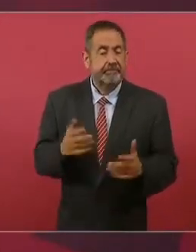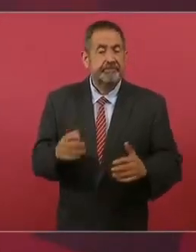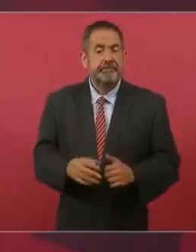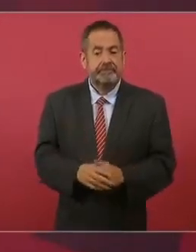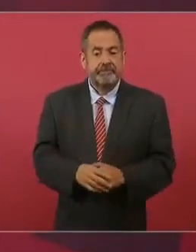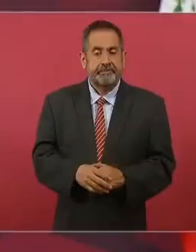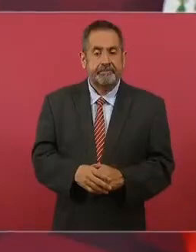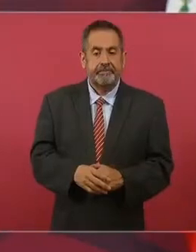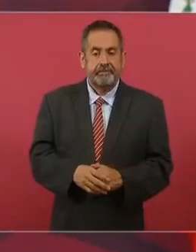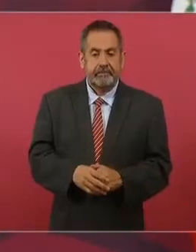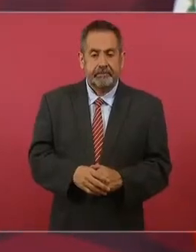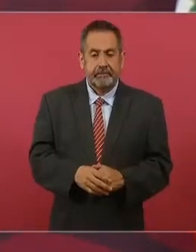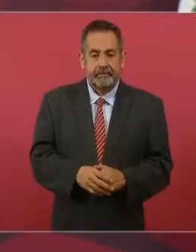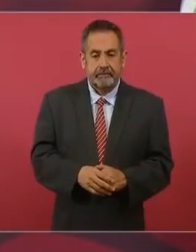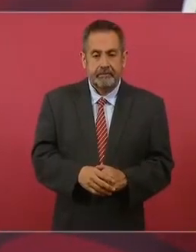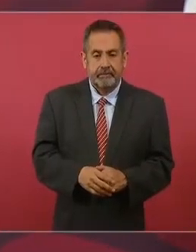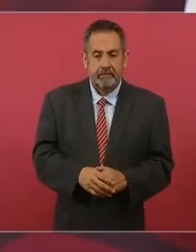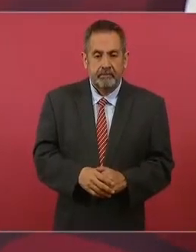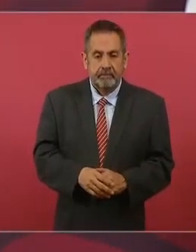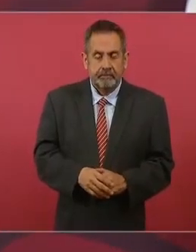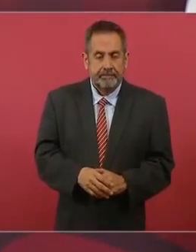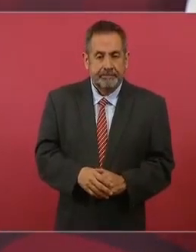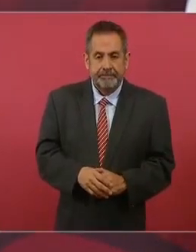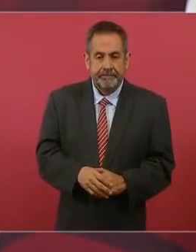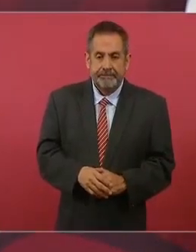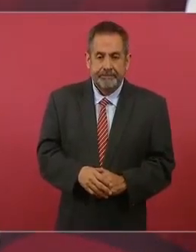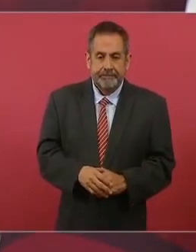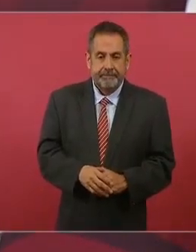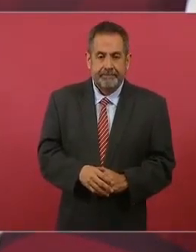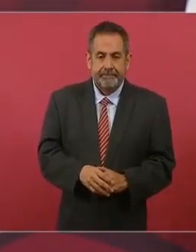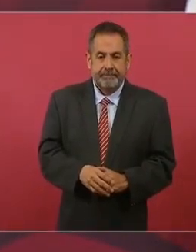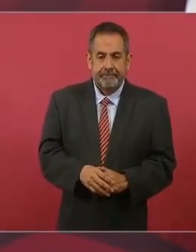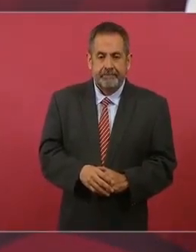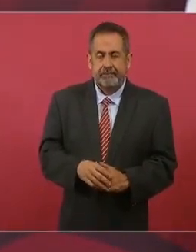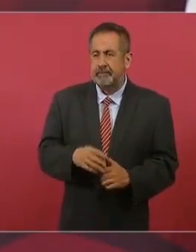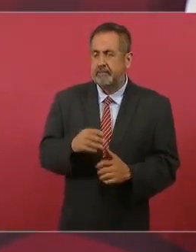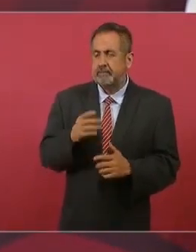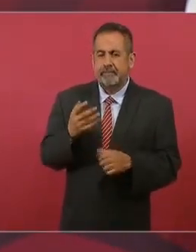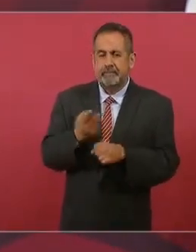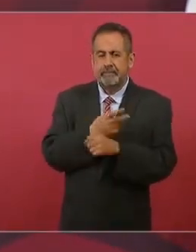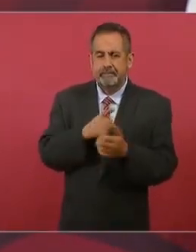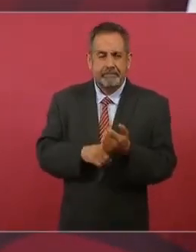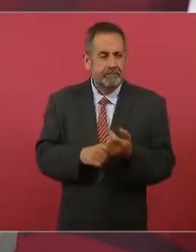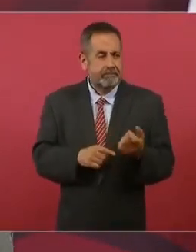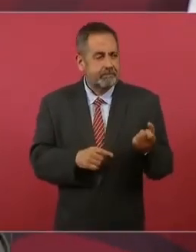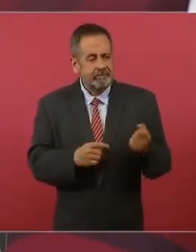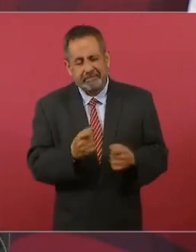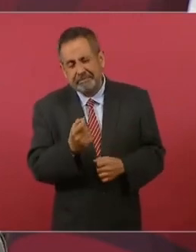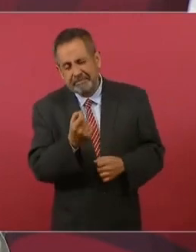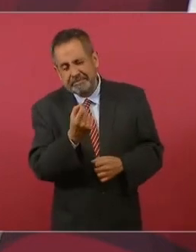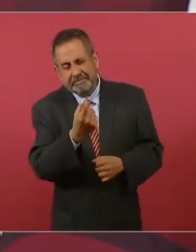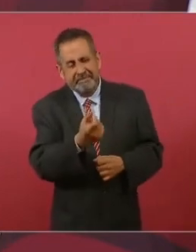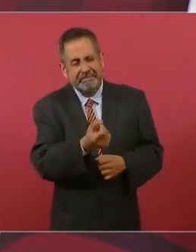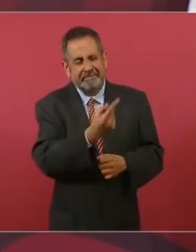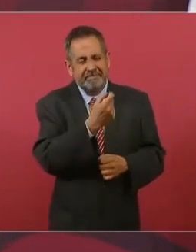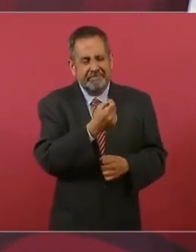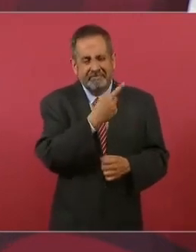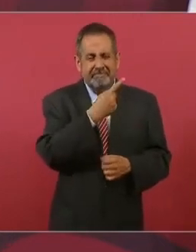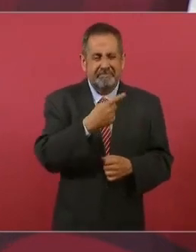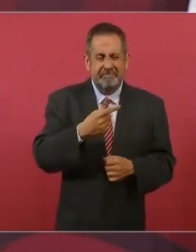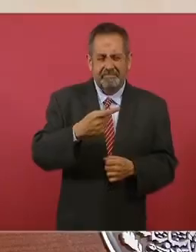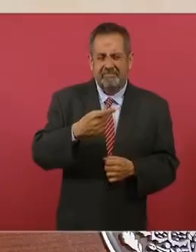que no hay tampoco un empresario, o son